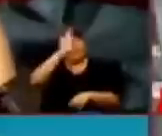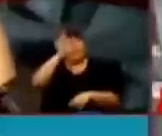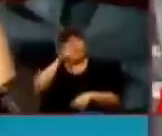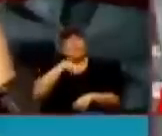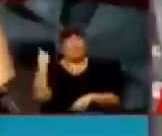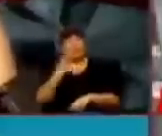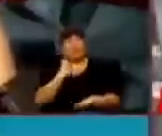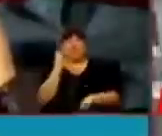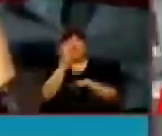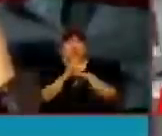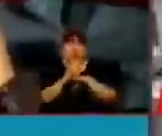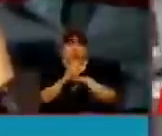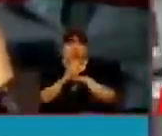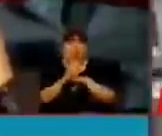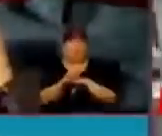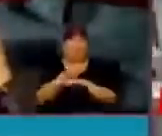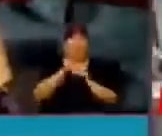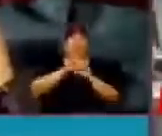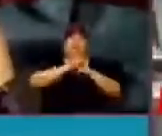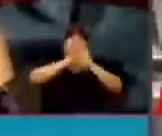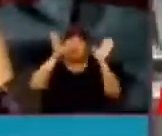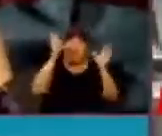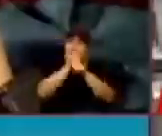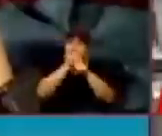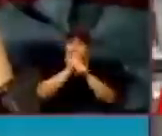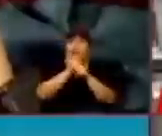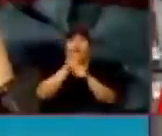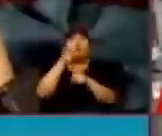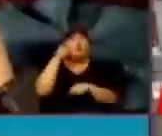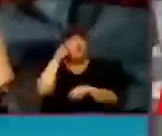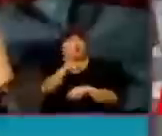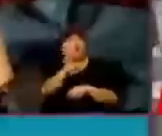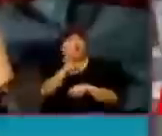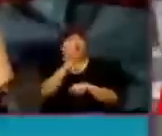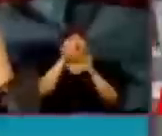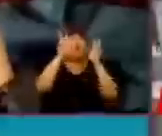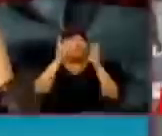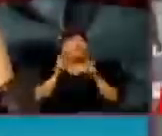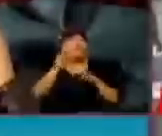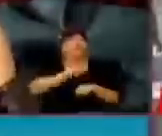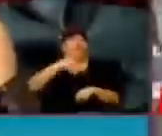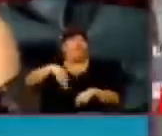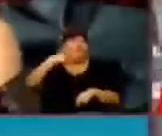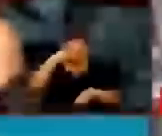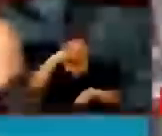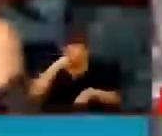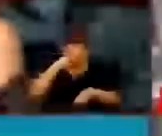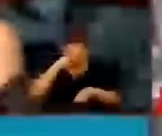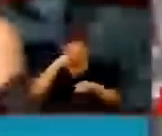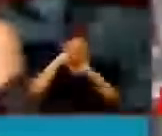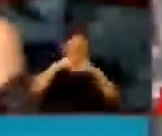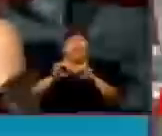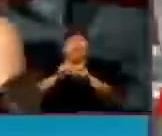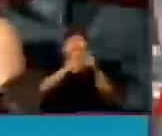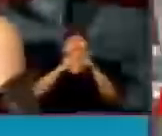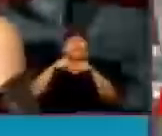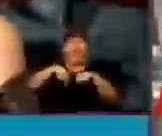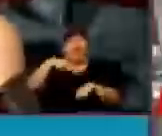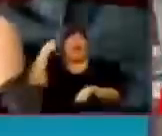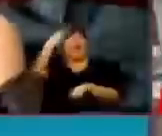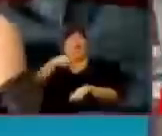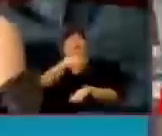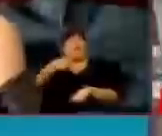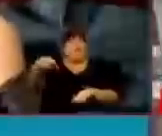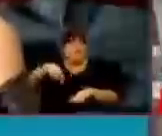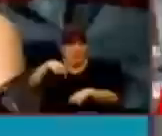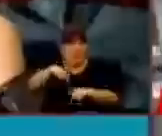cosas que no funcionan y hacer cosas que funcionan para Argentina. Y eso va a ser con el apoyo también de todos, porque va a haber un